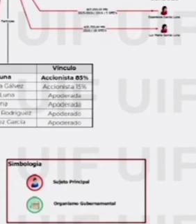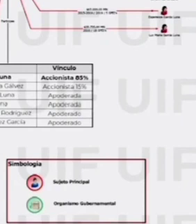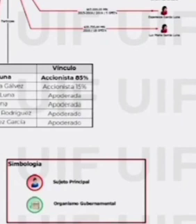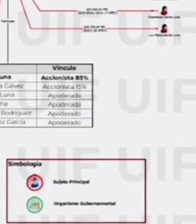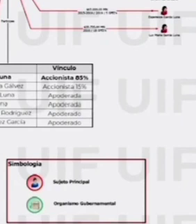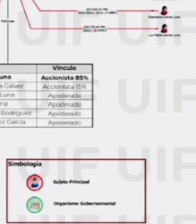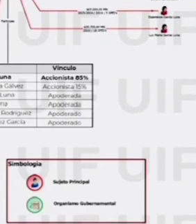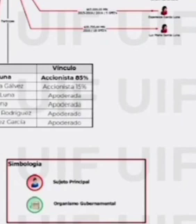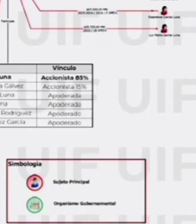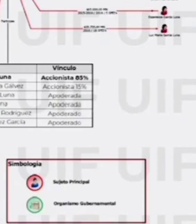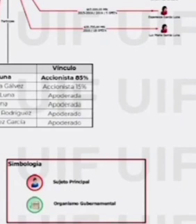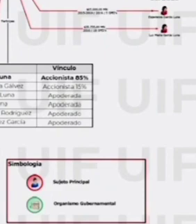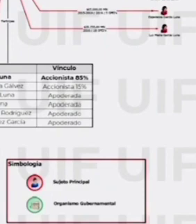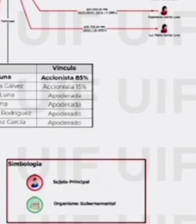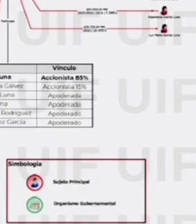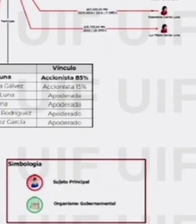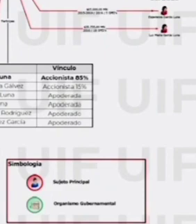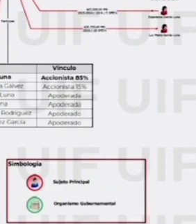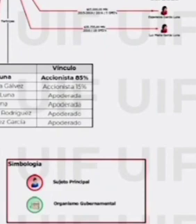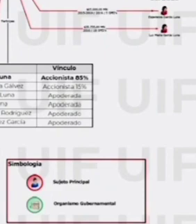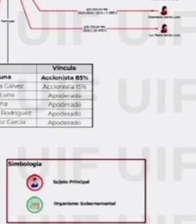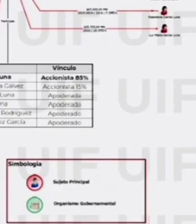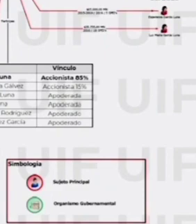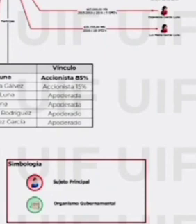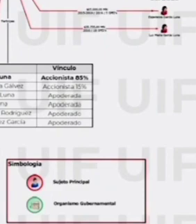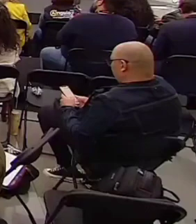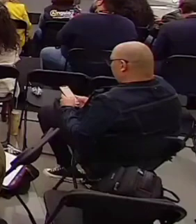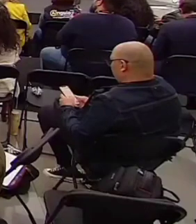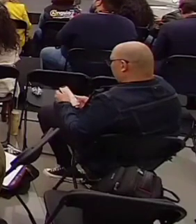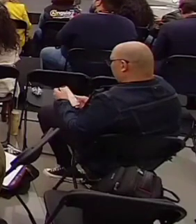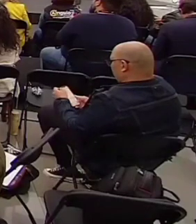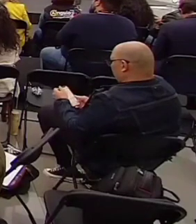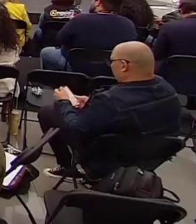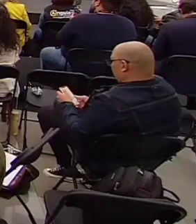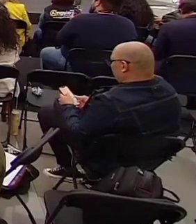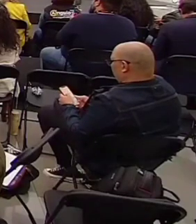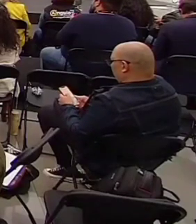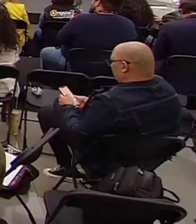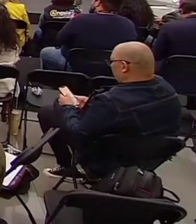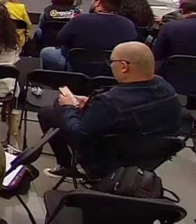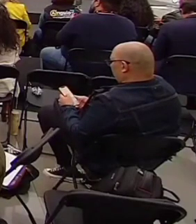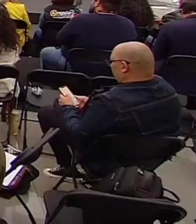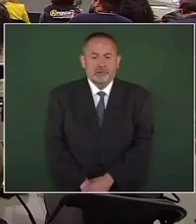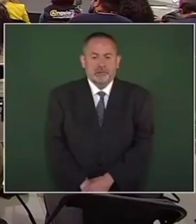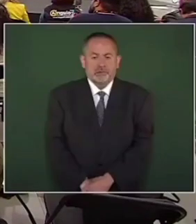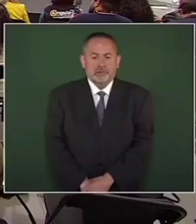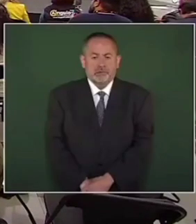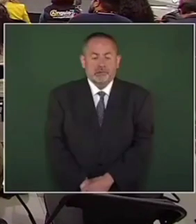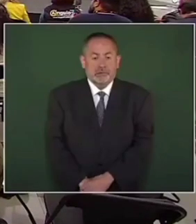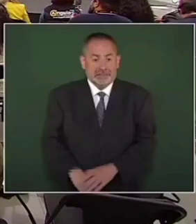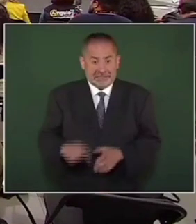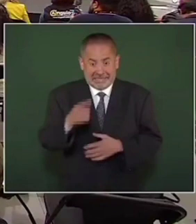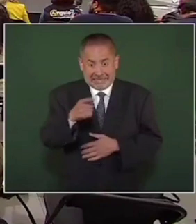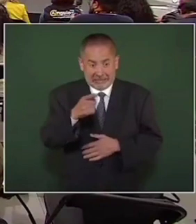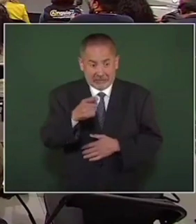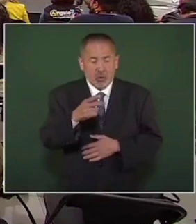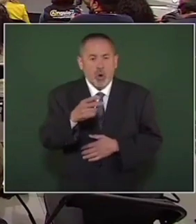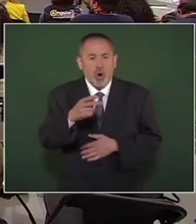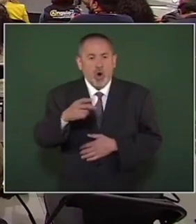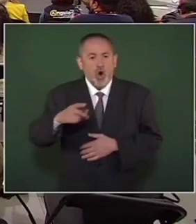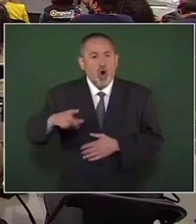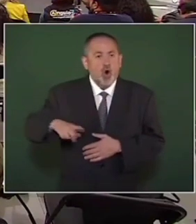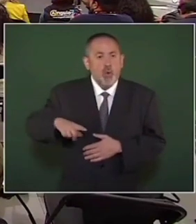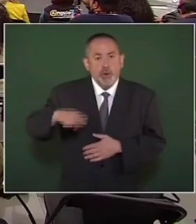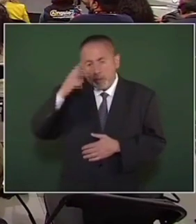esto fue lo que permitió que el gobierno de México pudiera presentar la